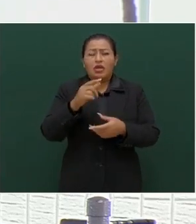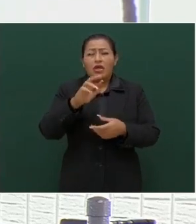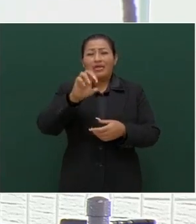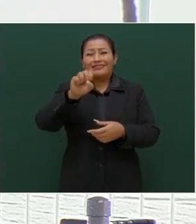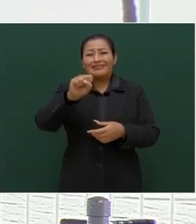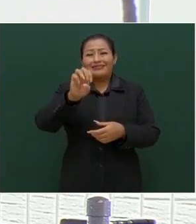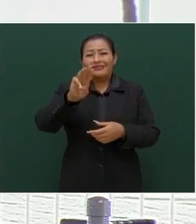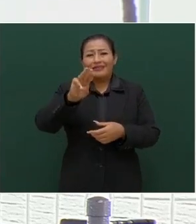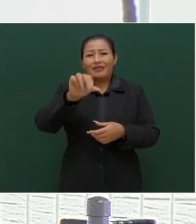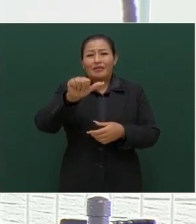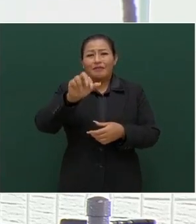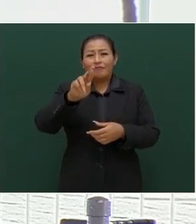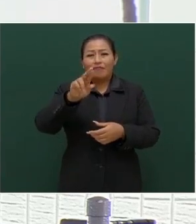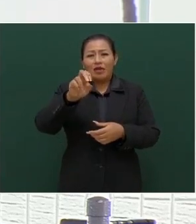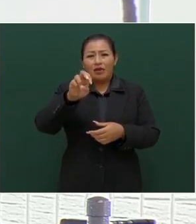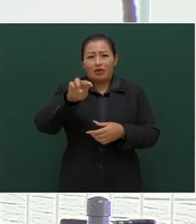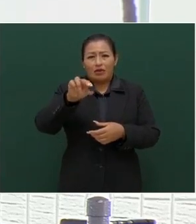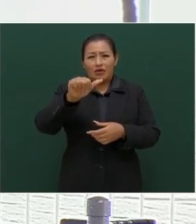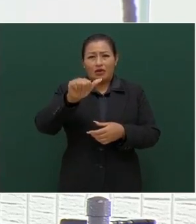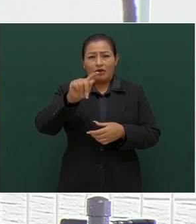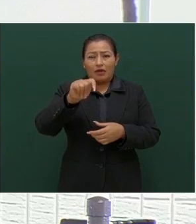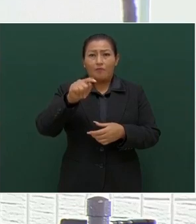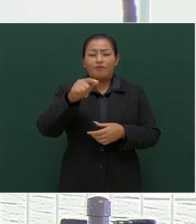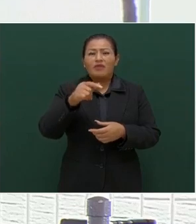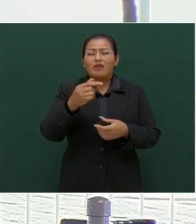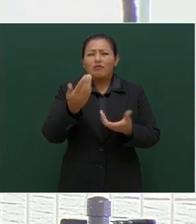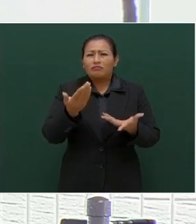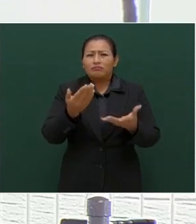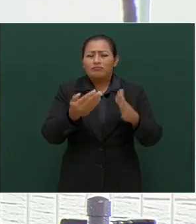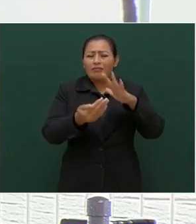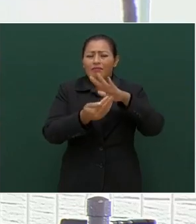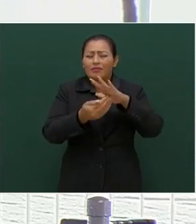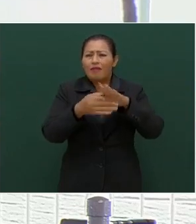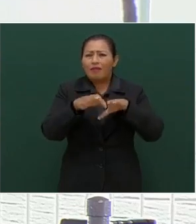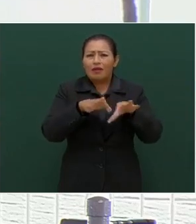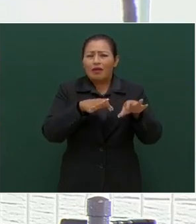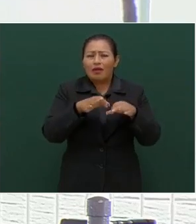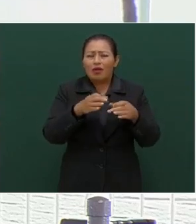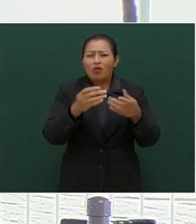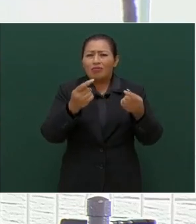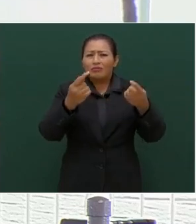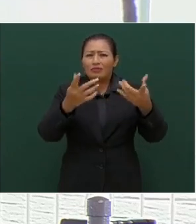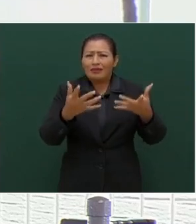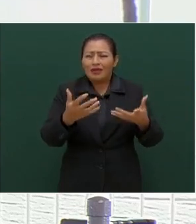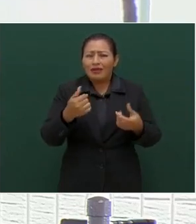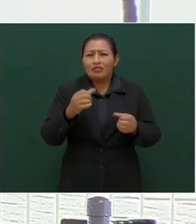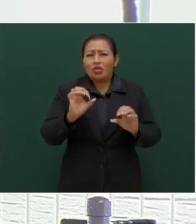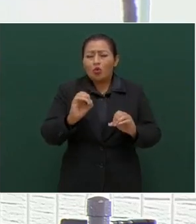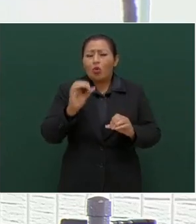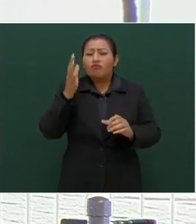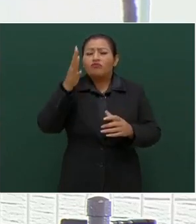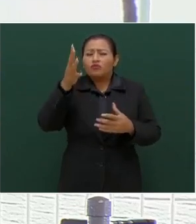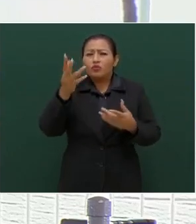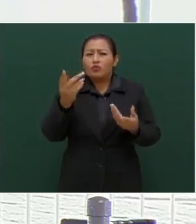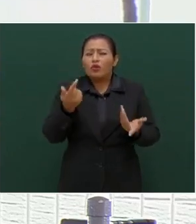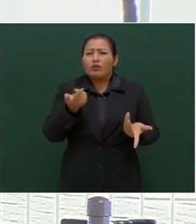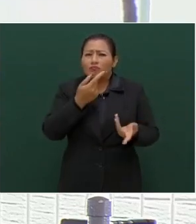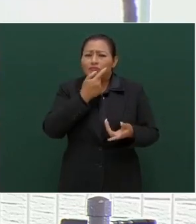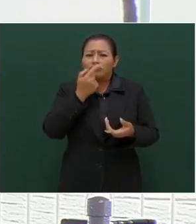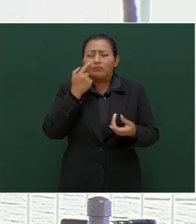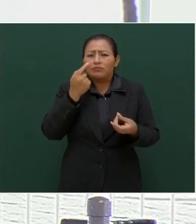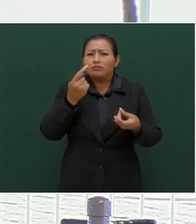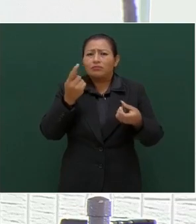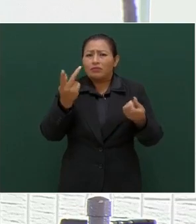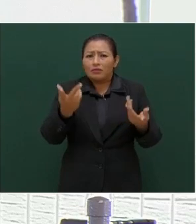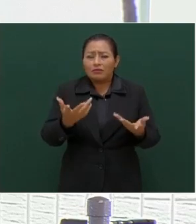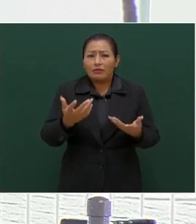Semarnat. Y quisiéramos saber qué hay de avance, es decir, qué hay sobre la mesa, cómo se está planteando, qué expectativa podemos tener. Es un gran asunto